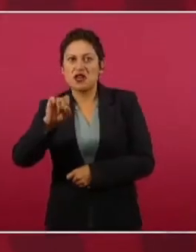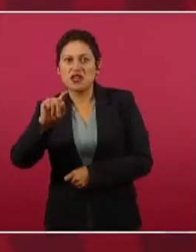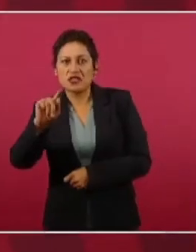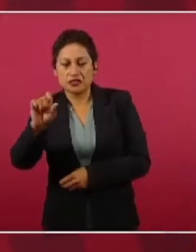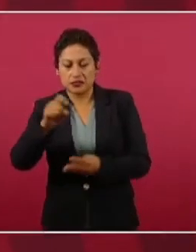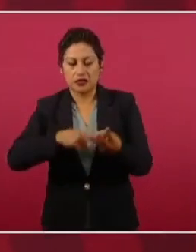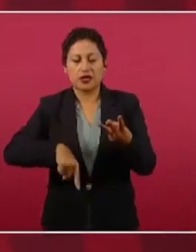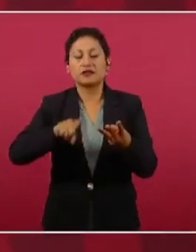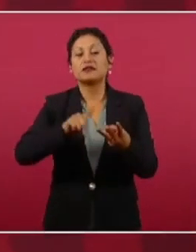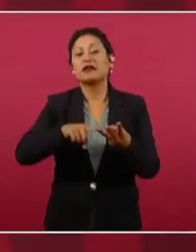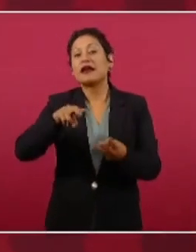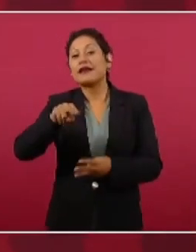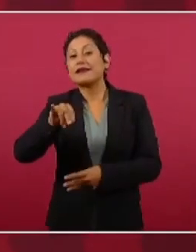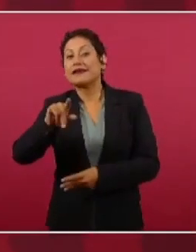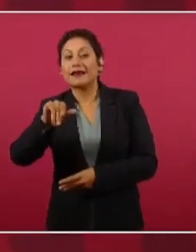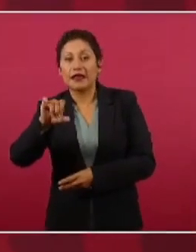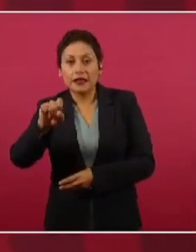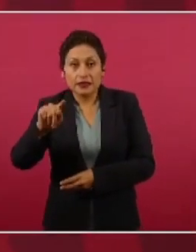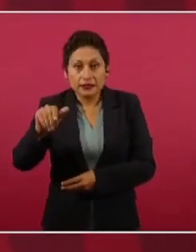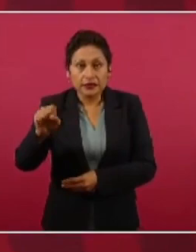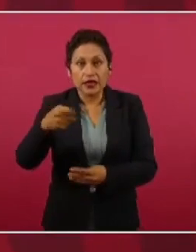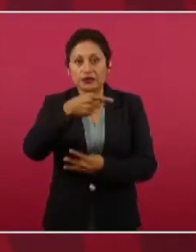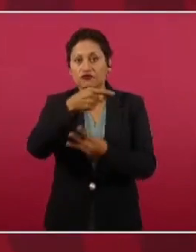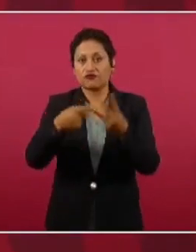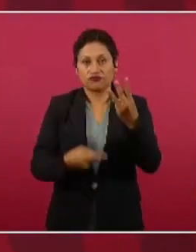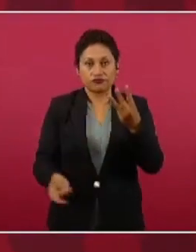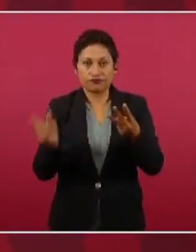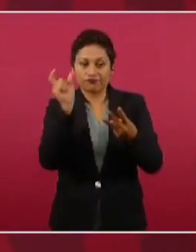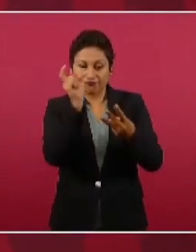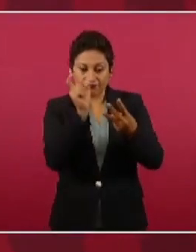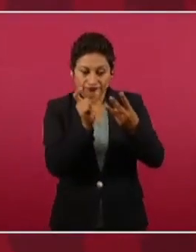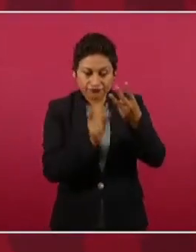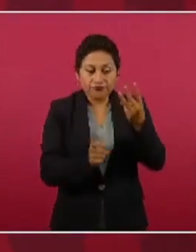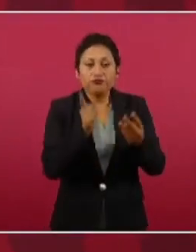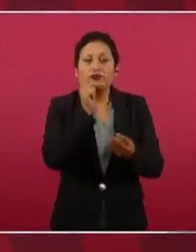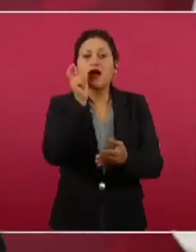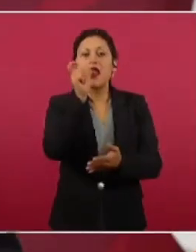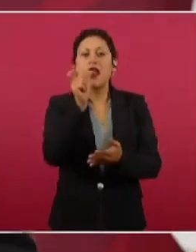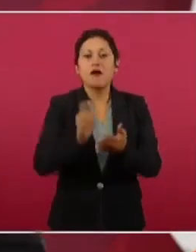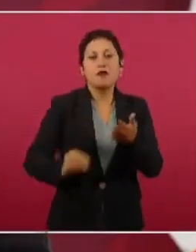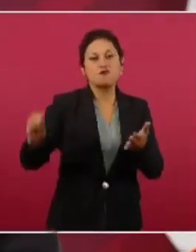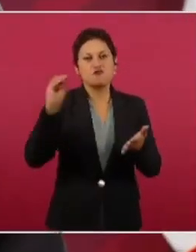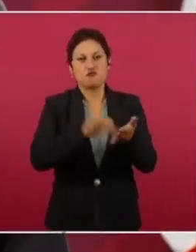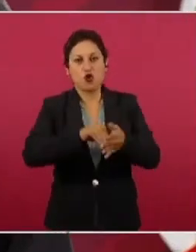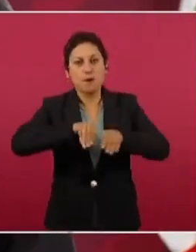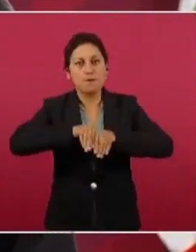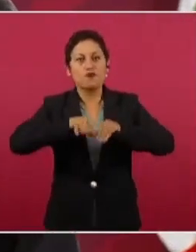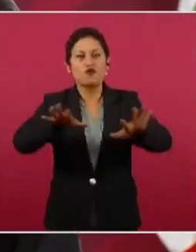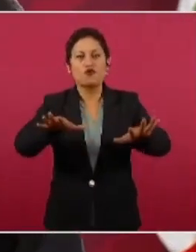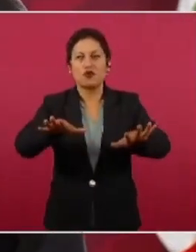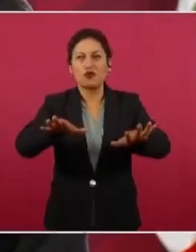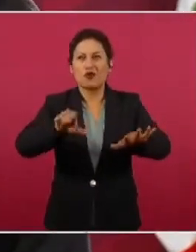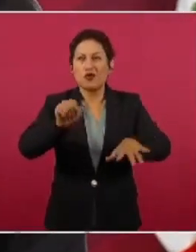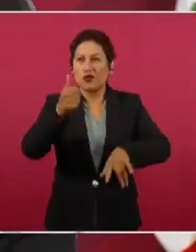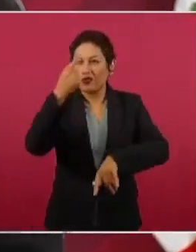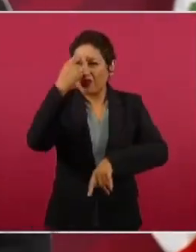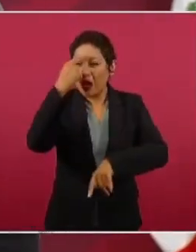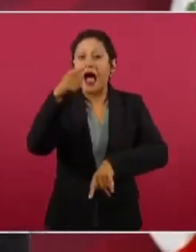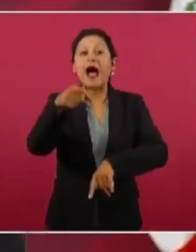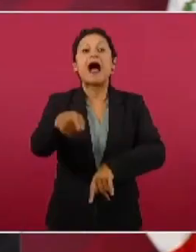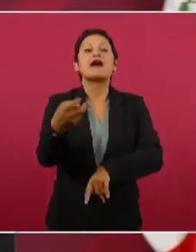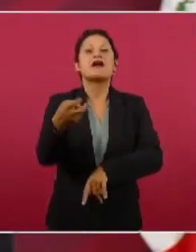nihilistas, era el, yo, populistas, ya.